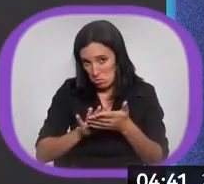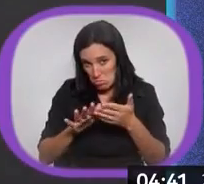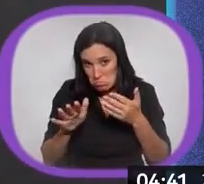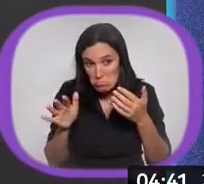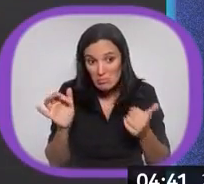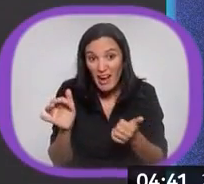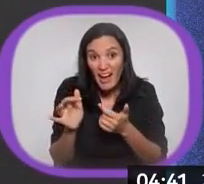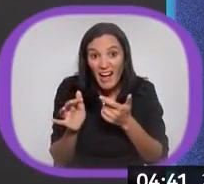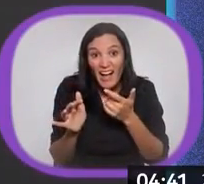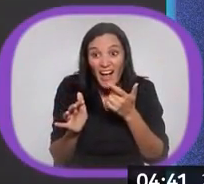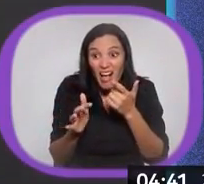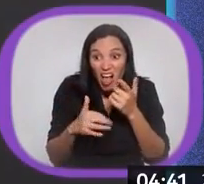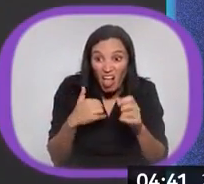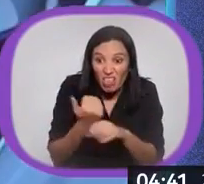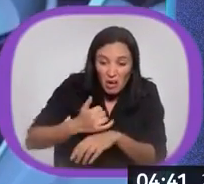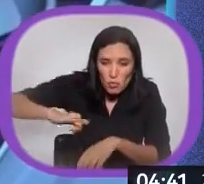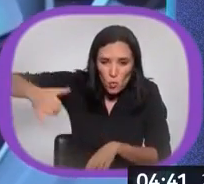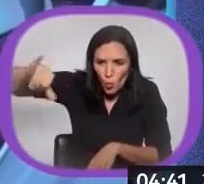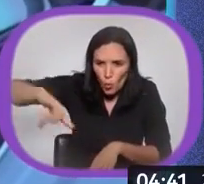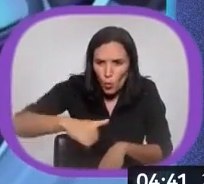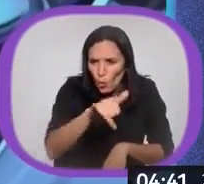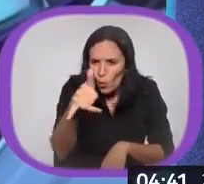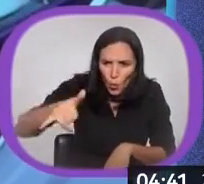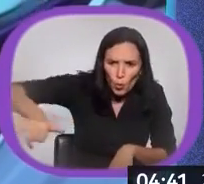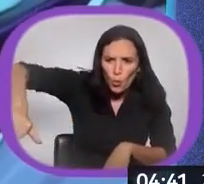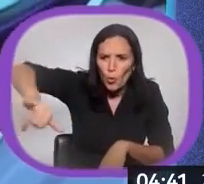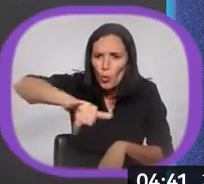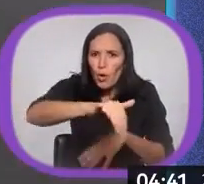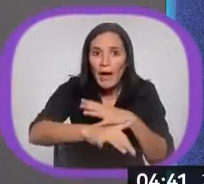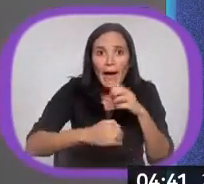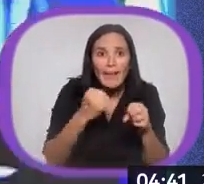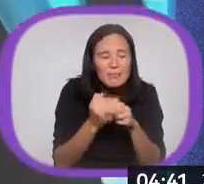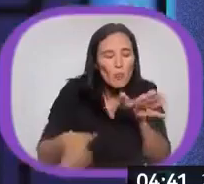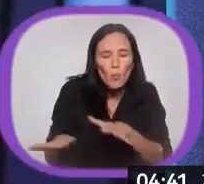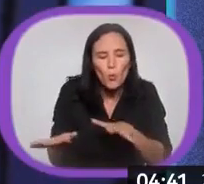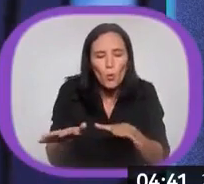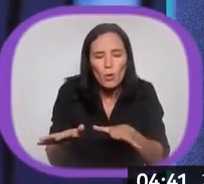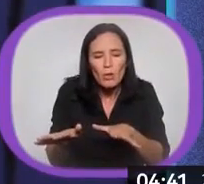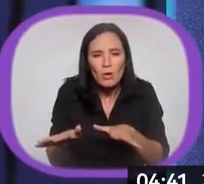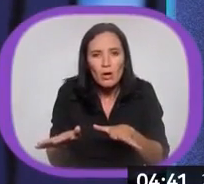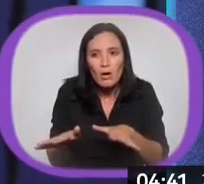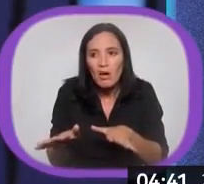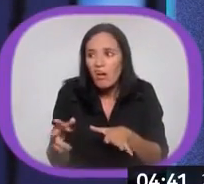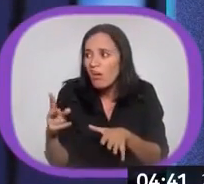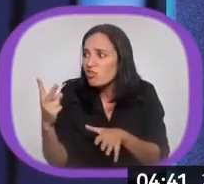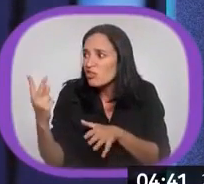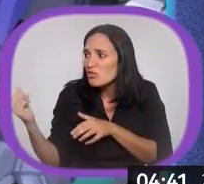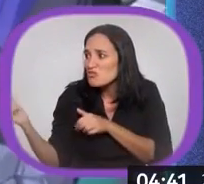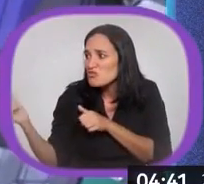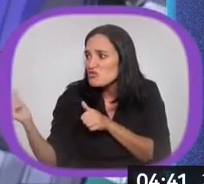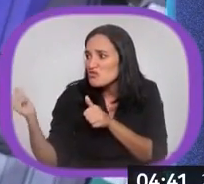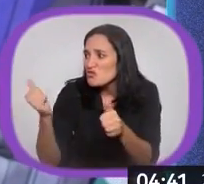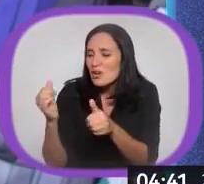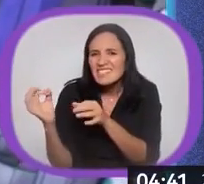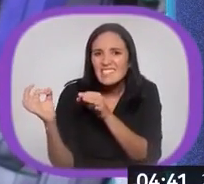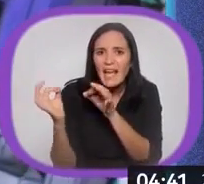planeo y circundo y vuelo en círculo sobre ellos dominándolos. Cuando de pronto estos dos zoquetes tuvieron que llegar